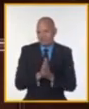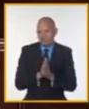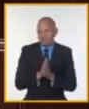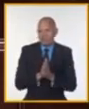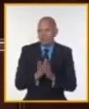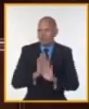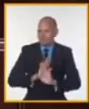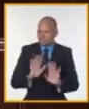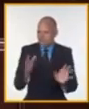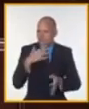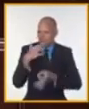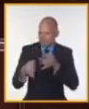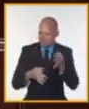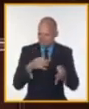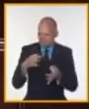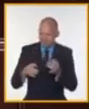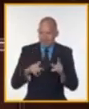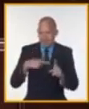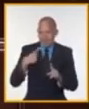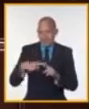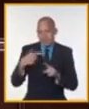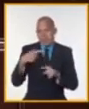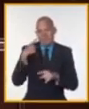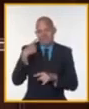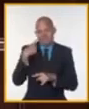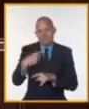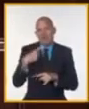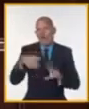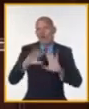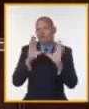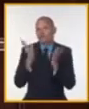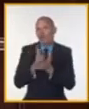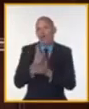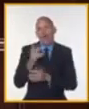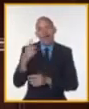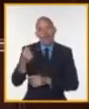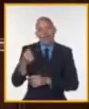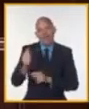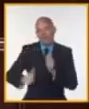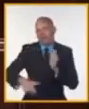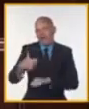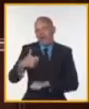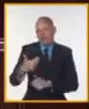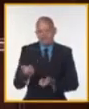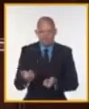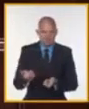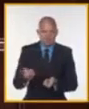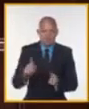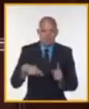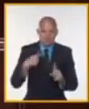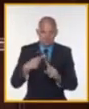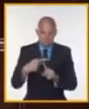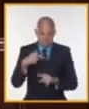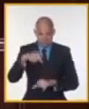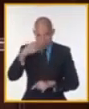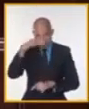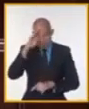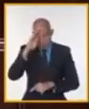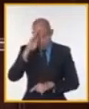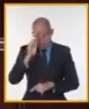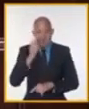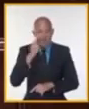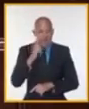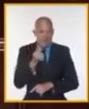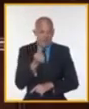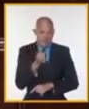sostenida inflación, así como la marcada devaluación del CUP, que propician un escenario de afectación